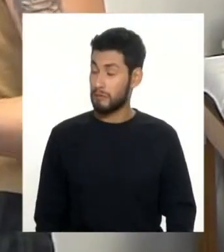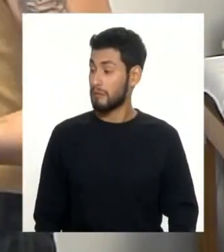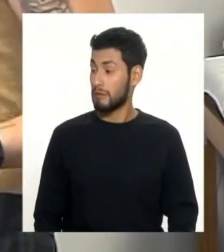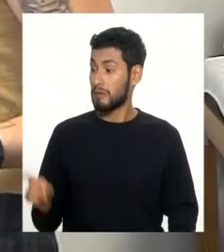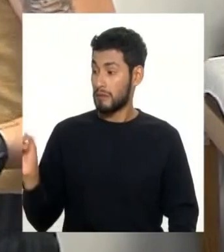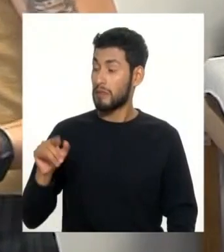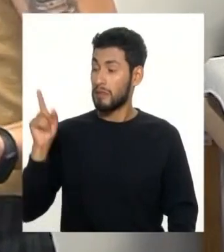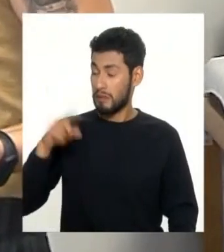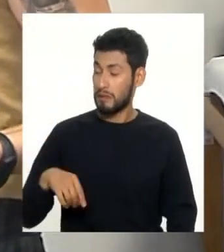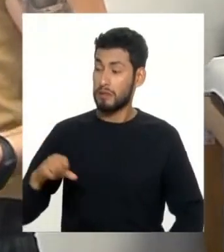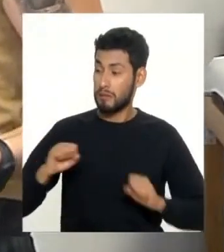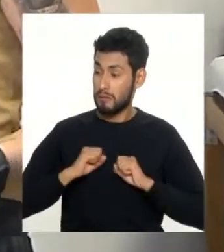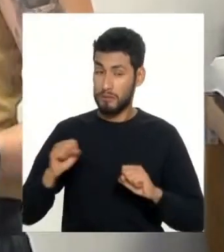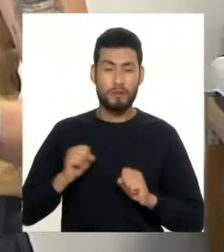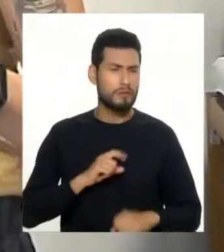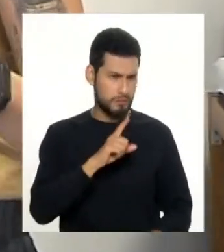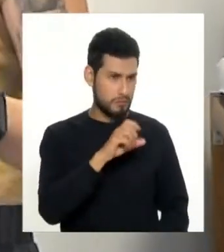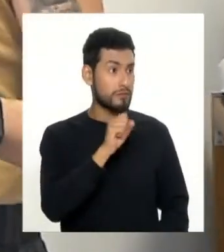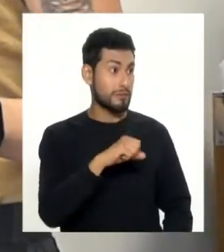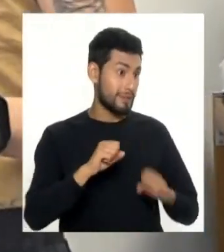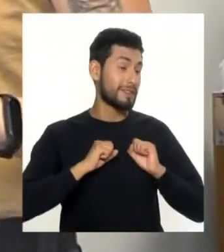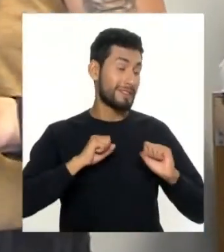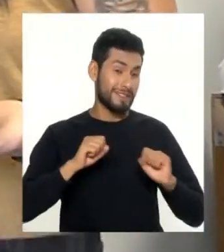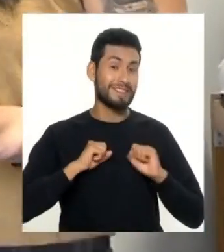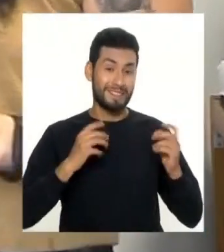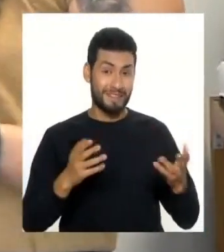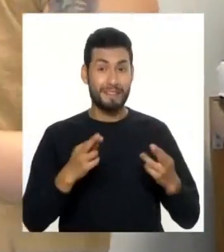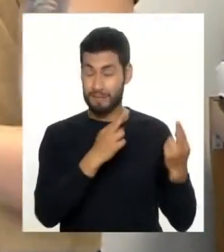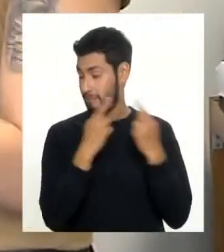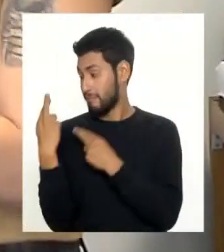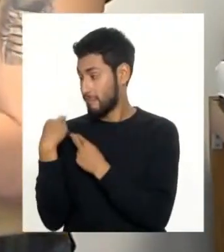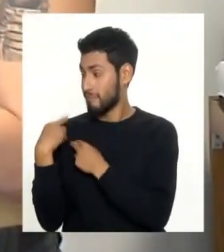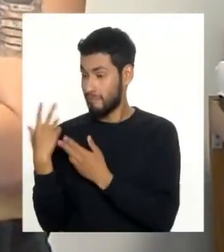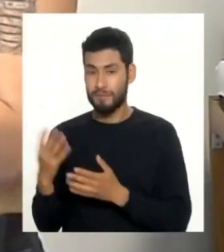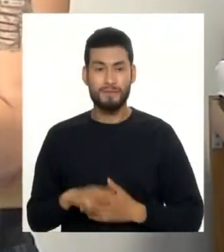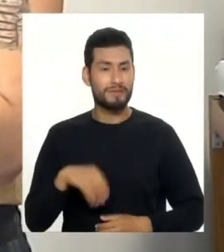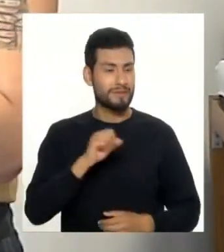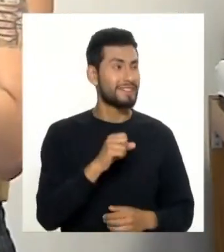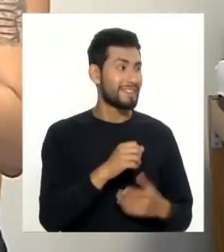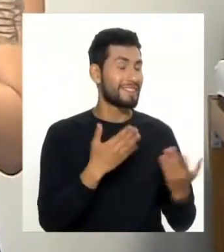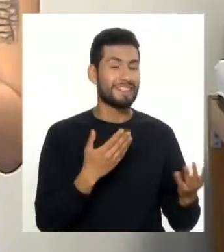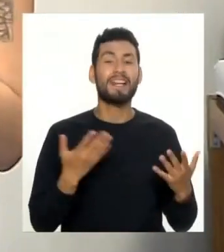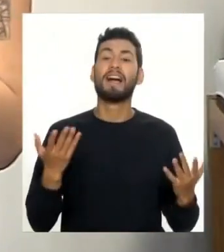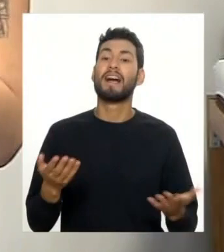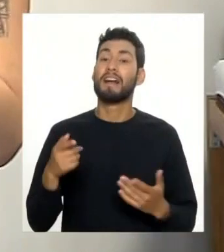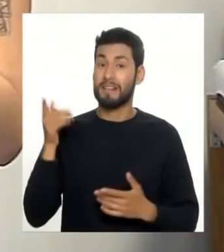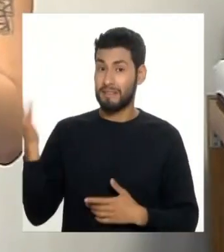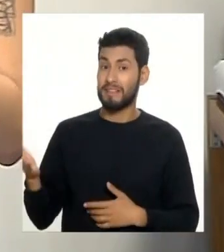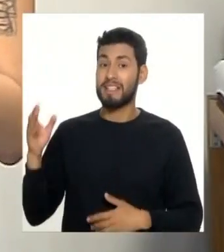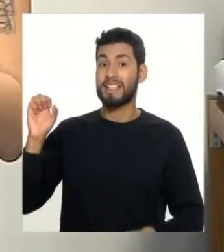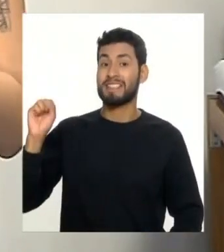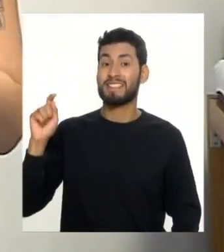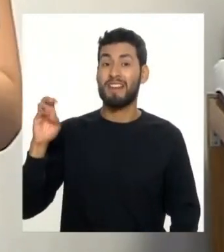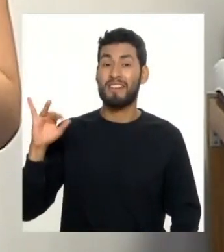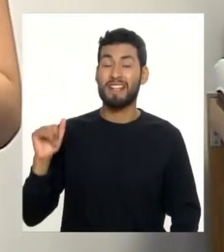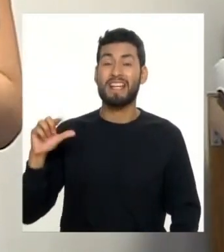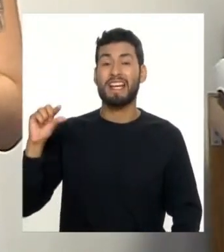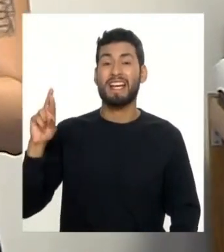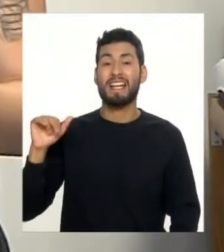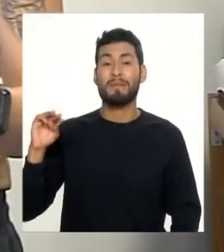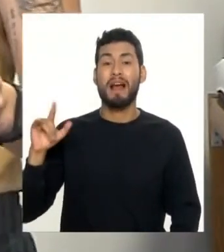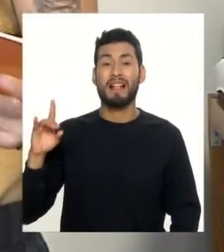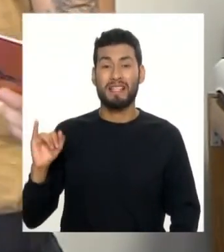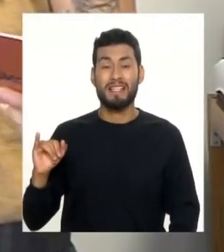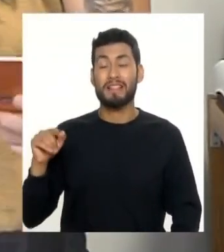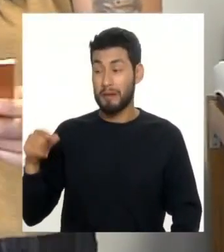también realizar actividad física con responsabilidad. Muy bien, nos ha acompañado entonces la licenciada Stephanie Grimaldi Huanca. Hemos visto